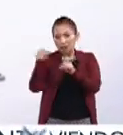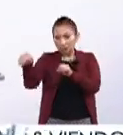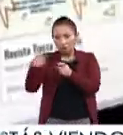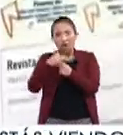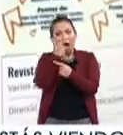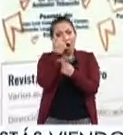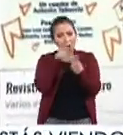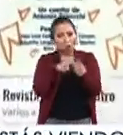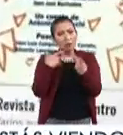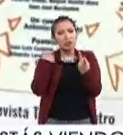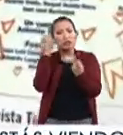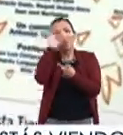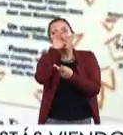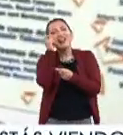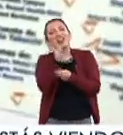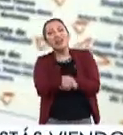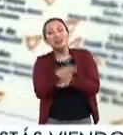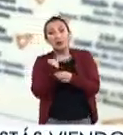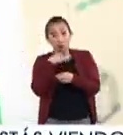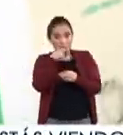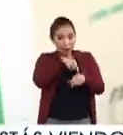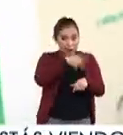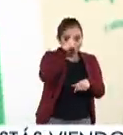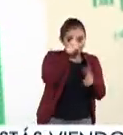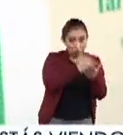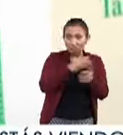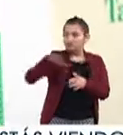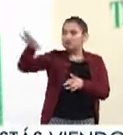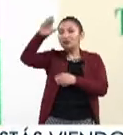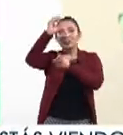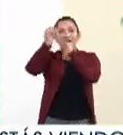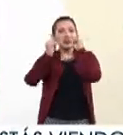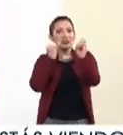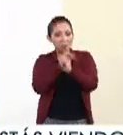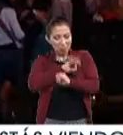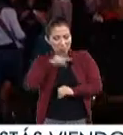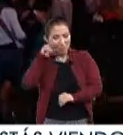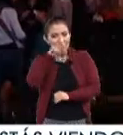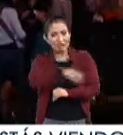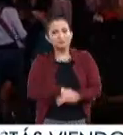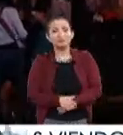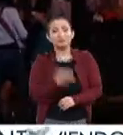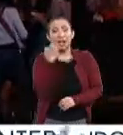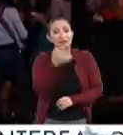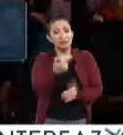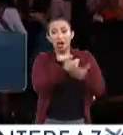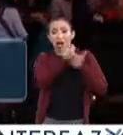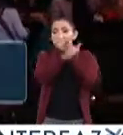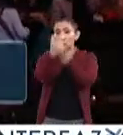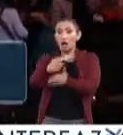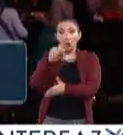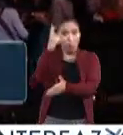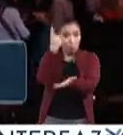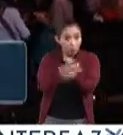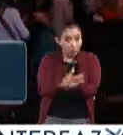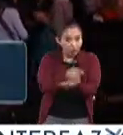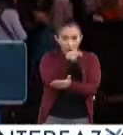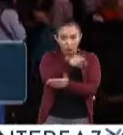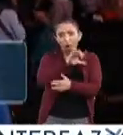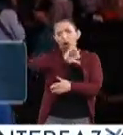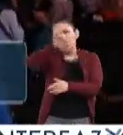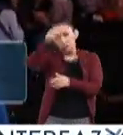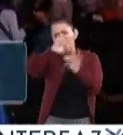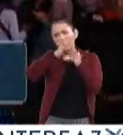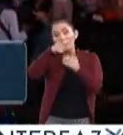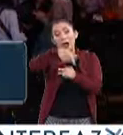investigadores, estudiantes y curiosos, no solo de nuestro país, sino a nivel internacional. Es una herramienta más, no es la única, ahí hay otras,